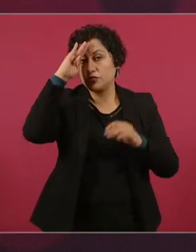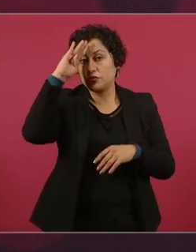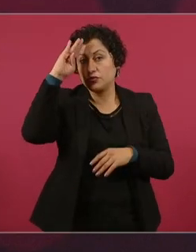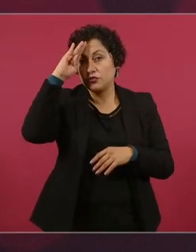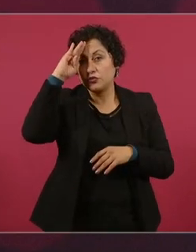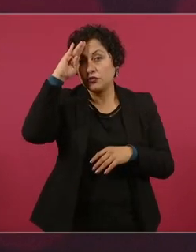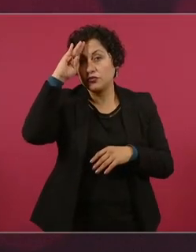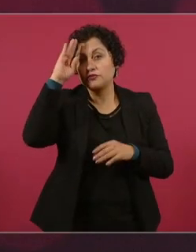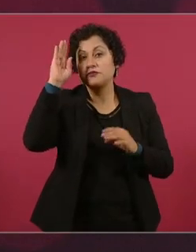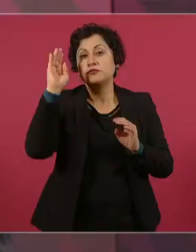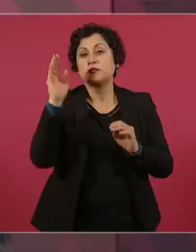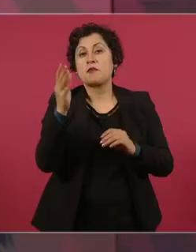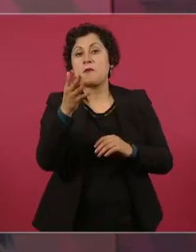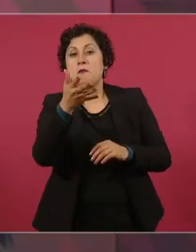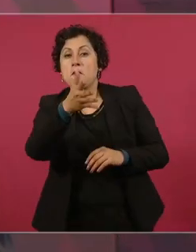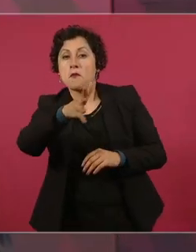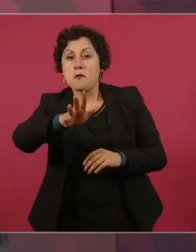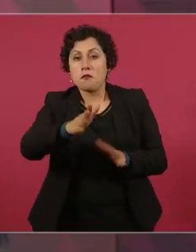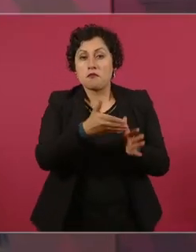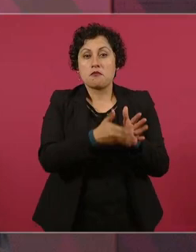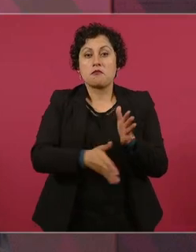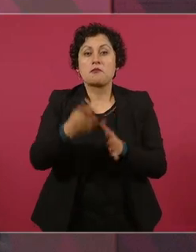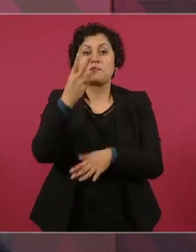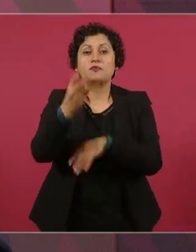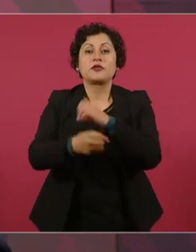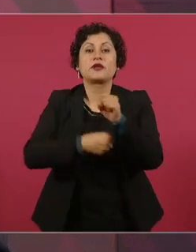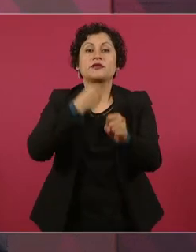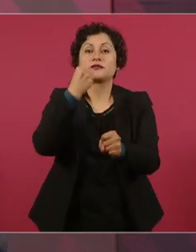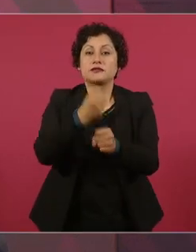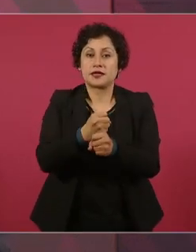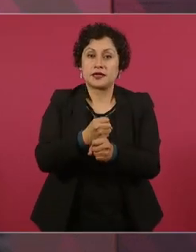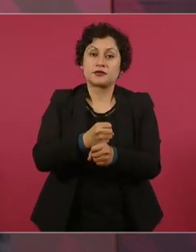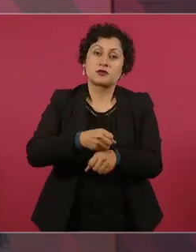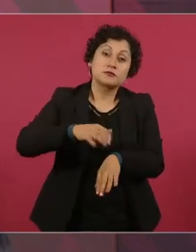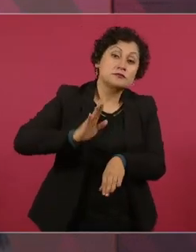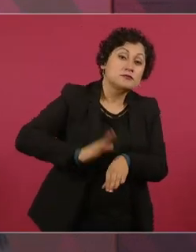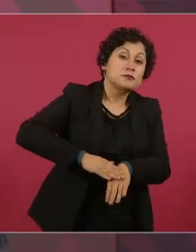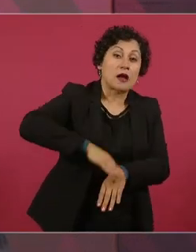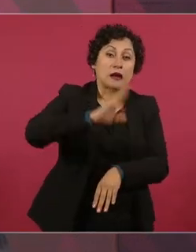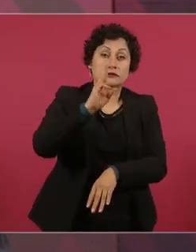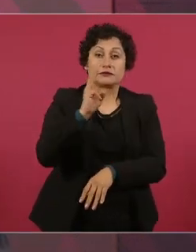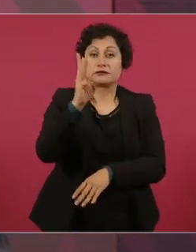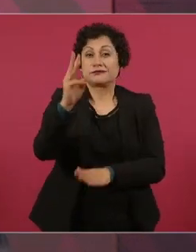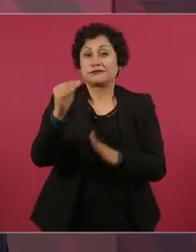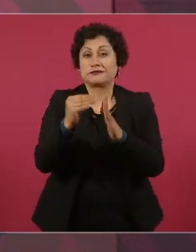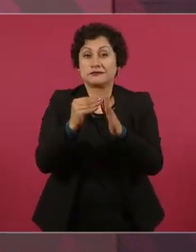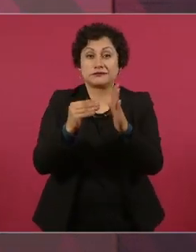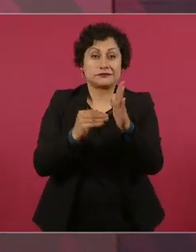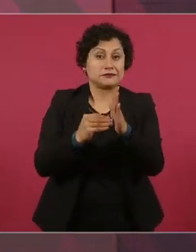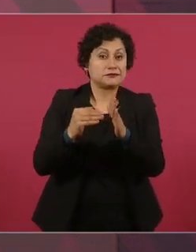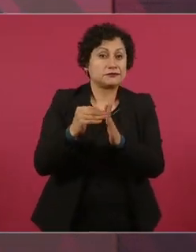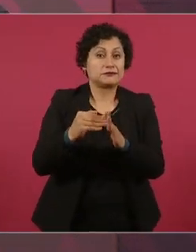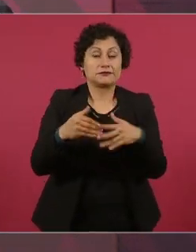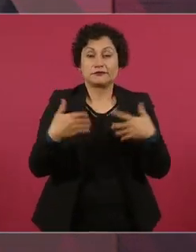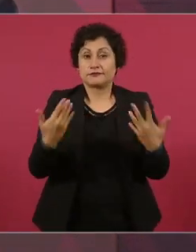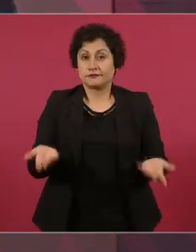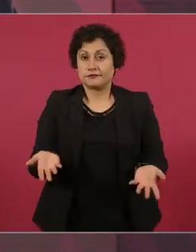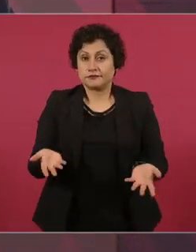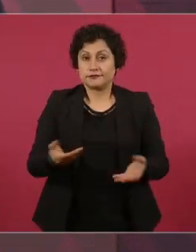son tres años y tres mil millones, pero eso es